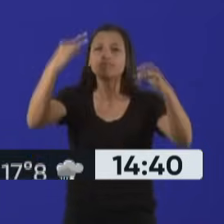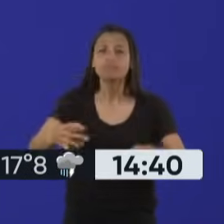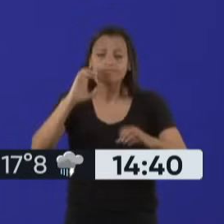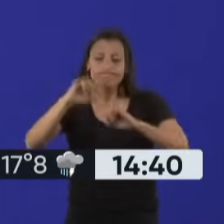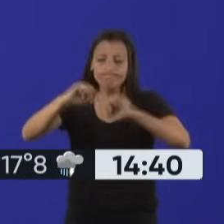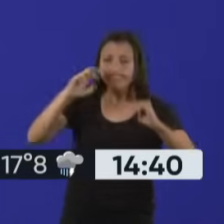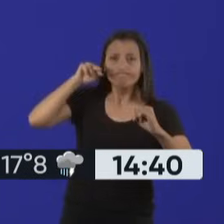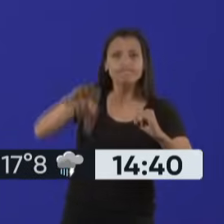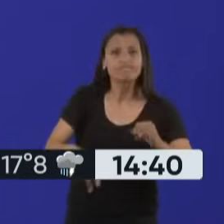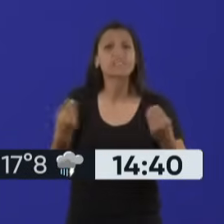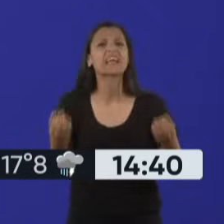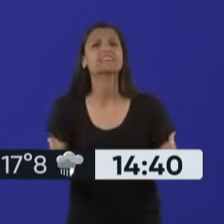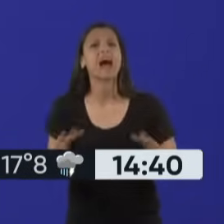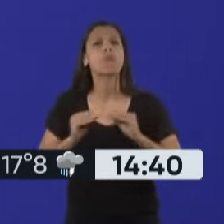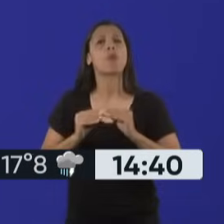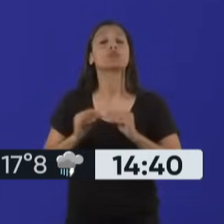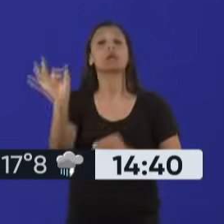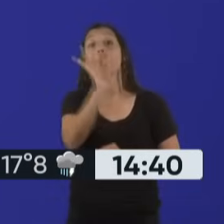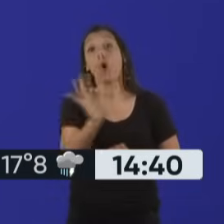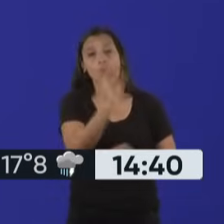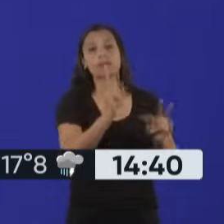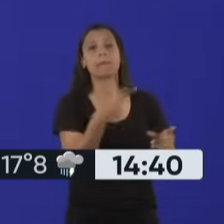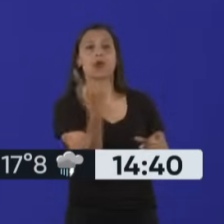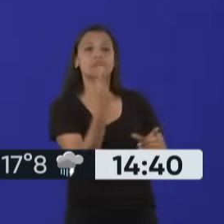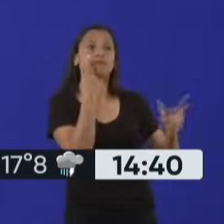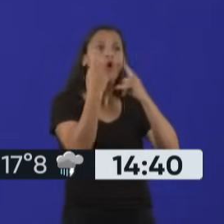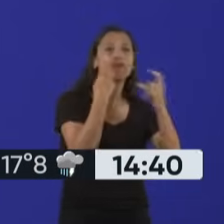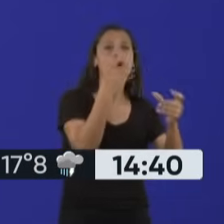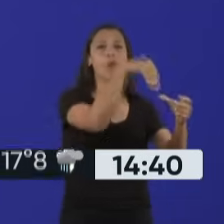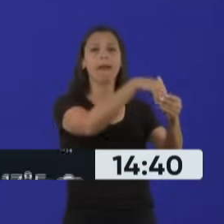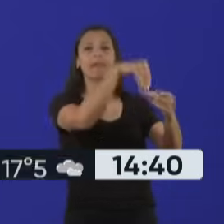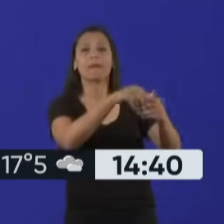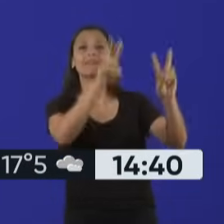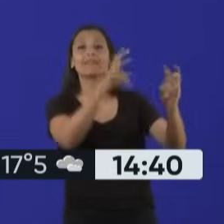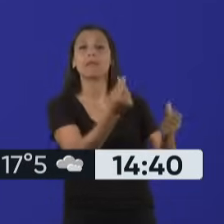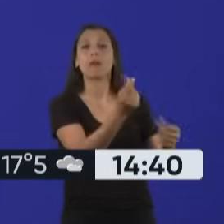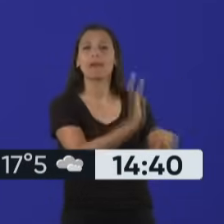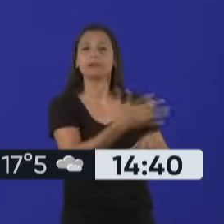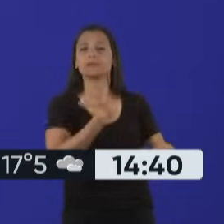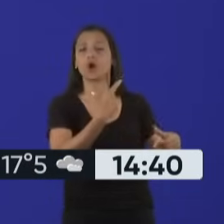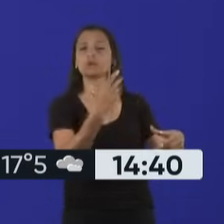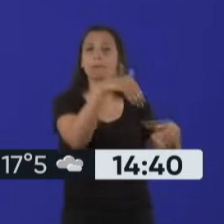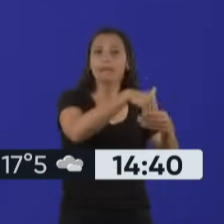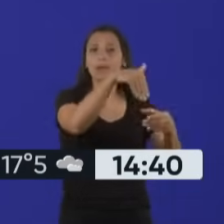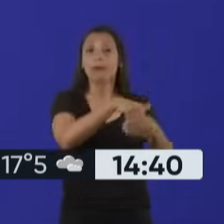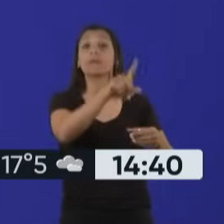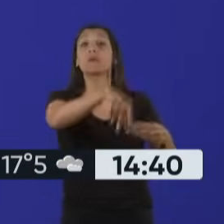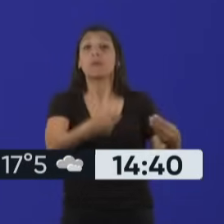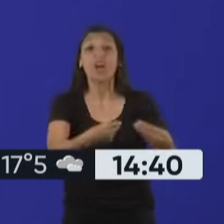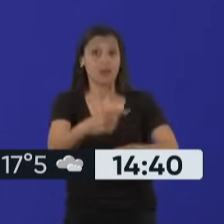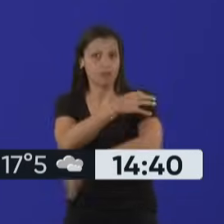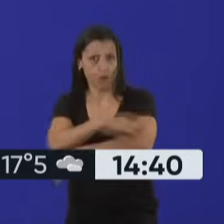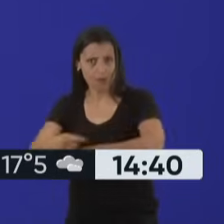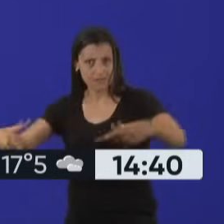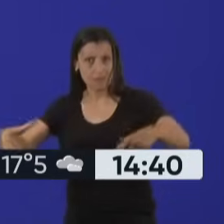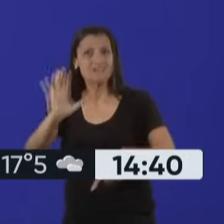que implica haber tenido controles de precio y entonces contablemente tenían un nivel de pobreza, pero